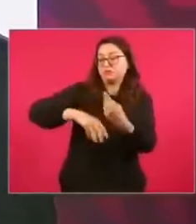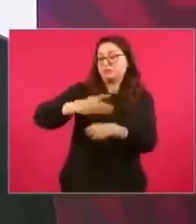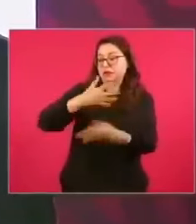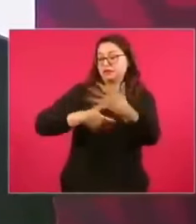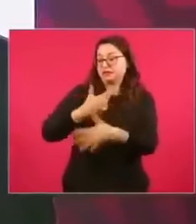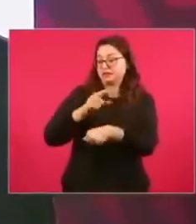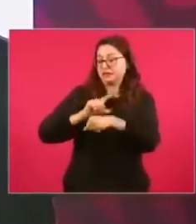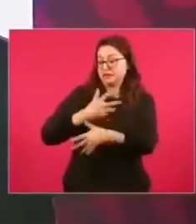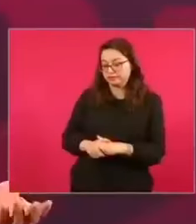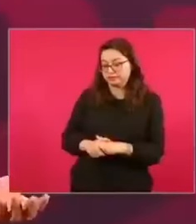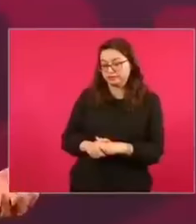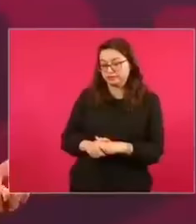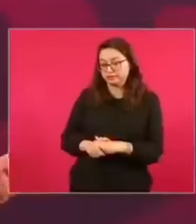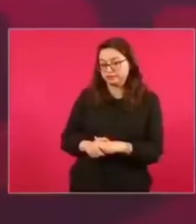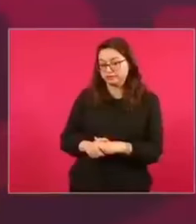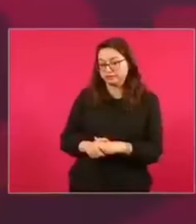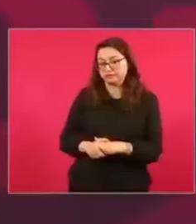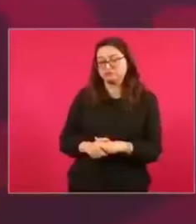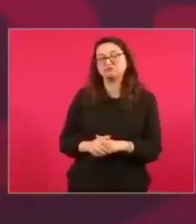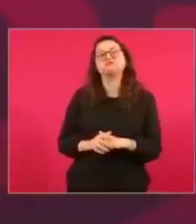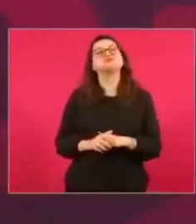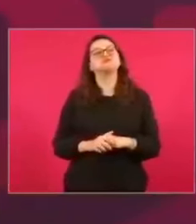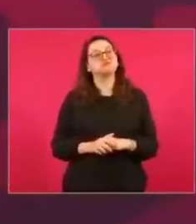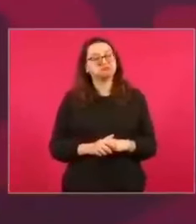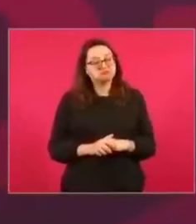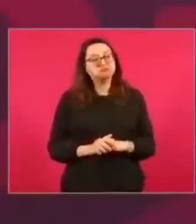de la economía. En vez de